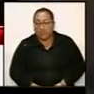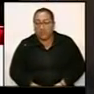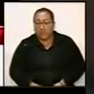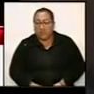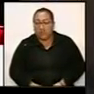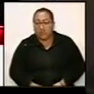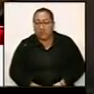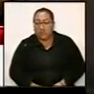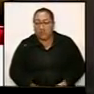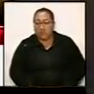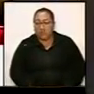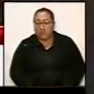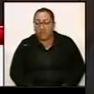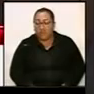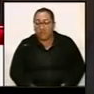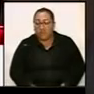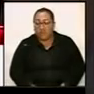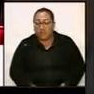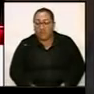Correré hasta allá.